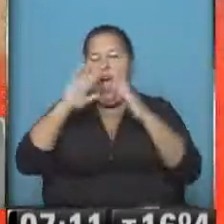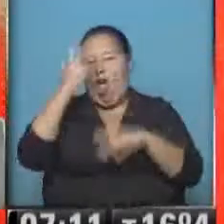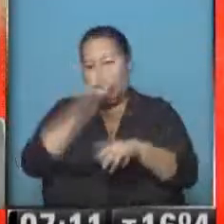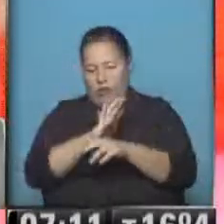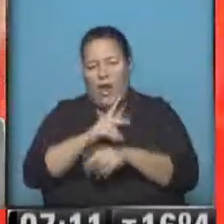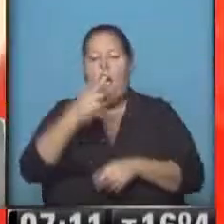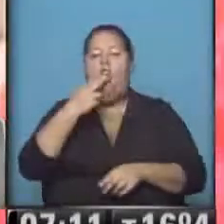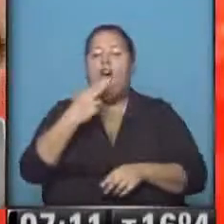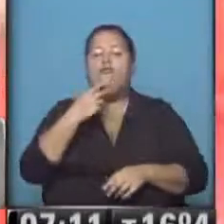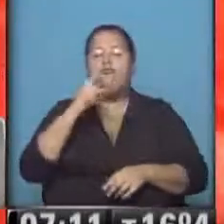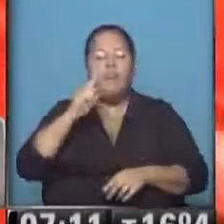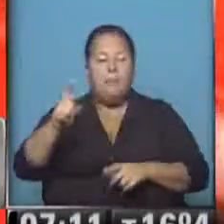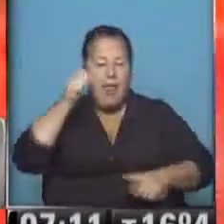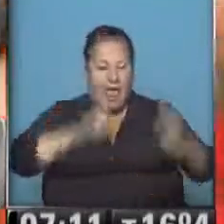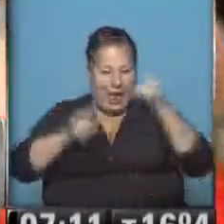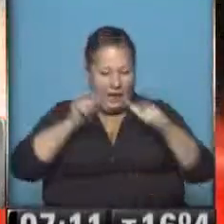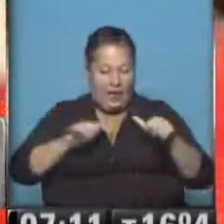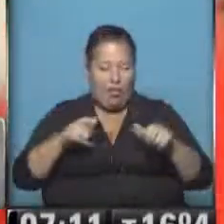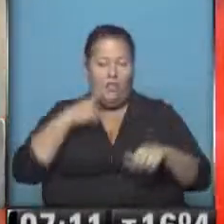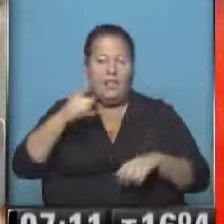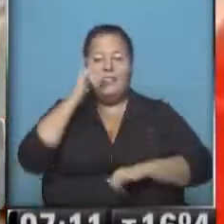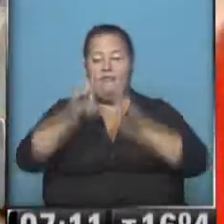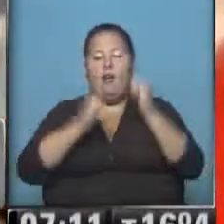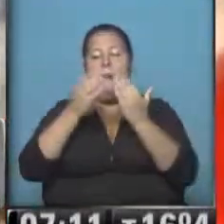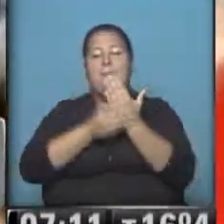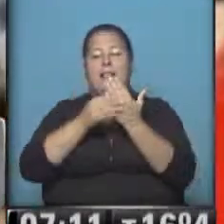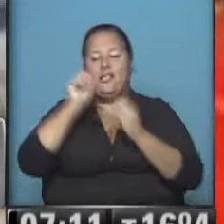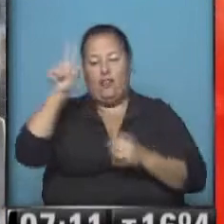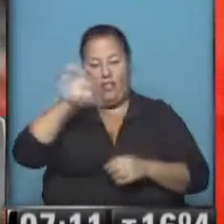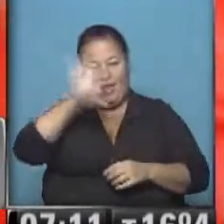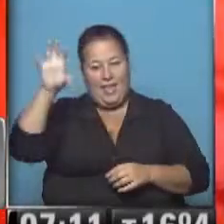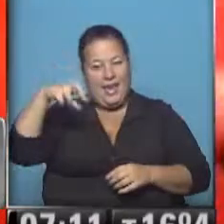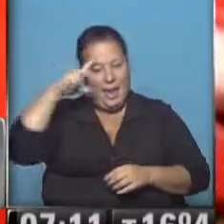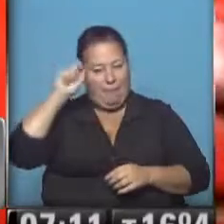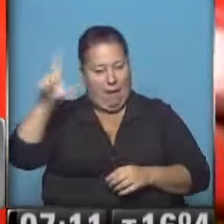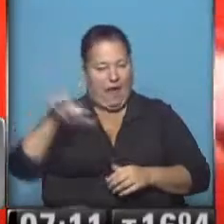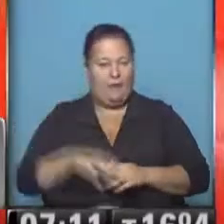Recordemos, hay 11.000 heridos, según informa el ministro de Interior de Nepal.